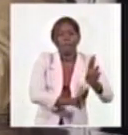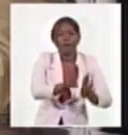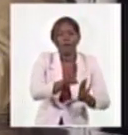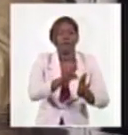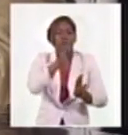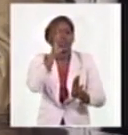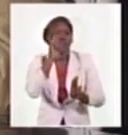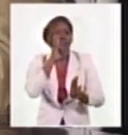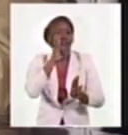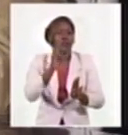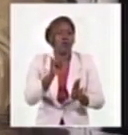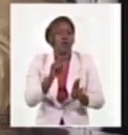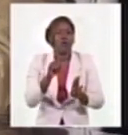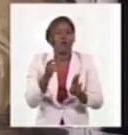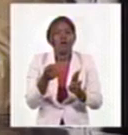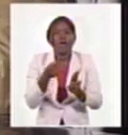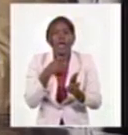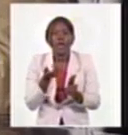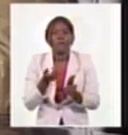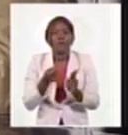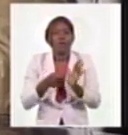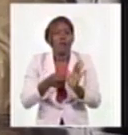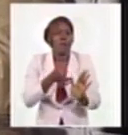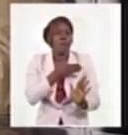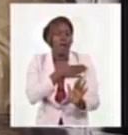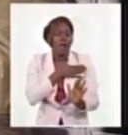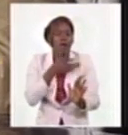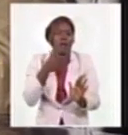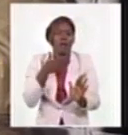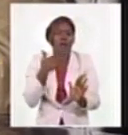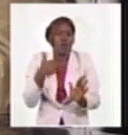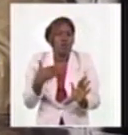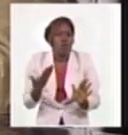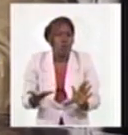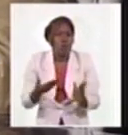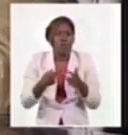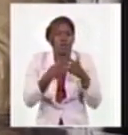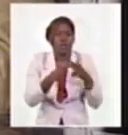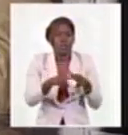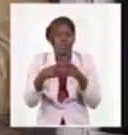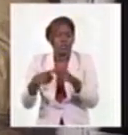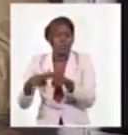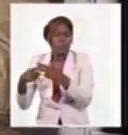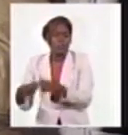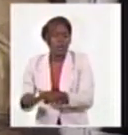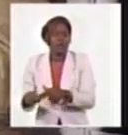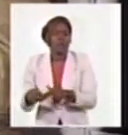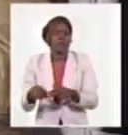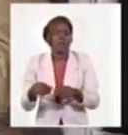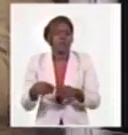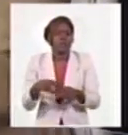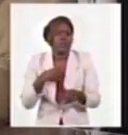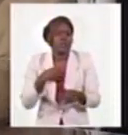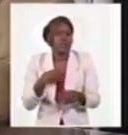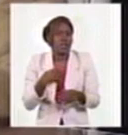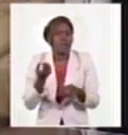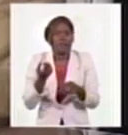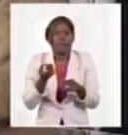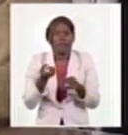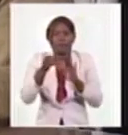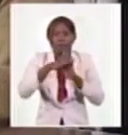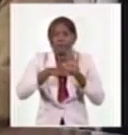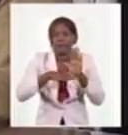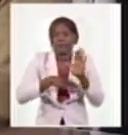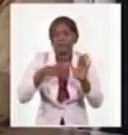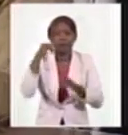ambiente de paz social, de convergencias ideológicas que se advirtió en otras épocas, estamos